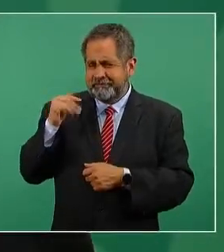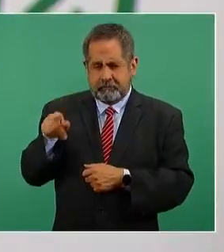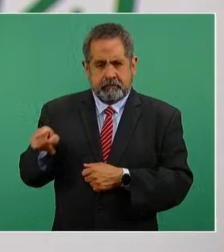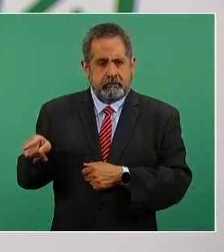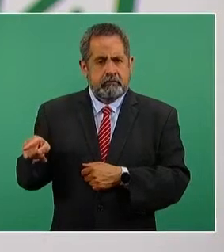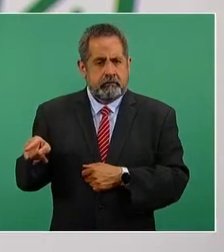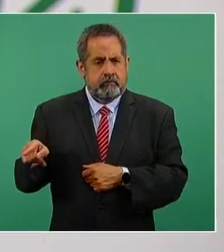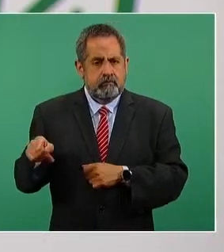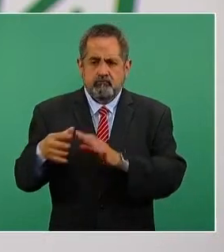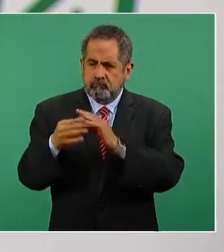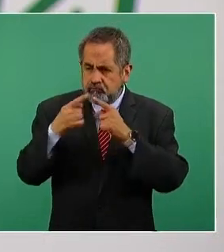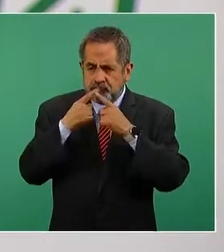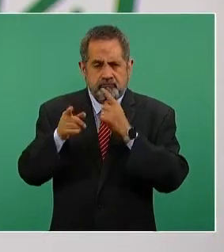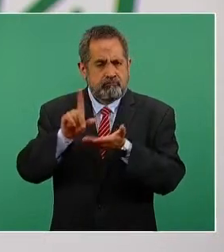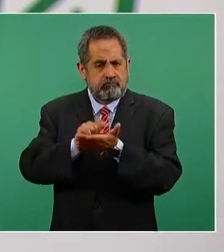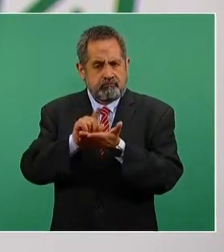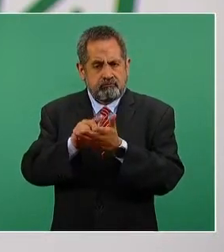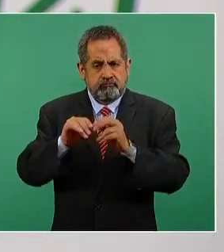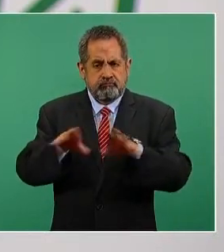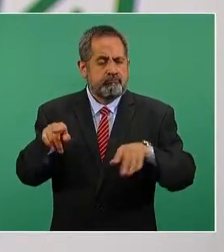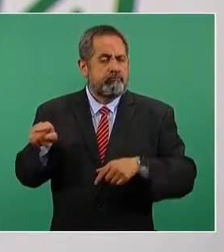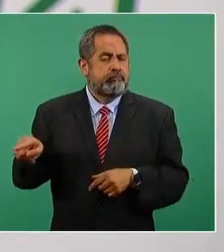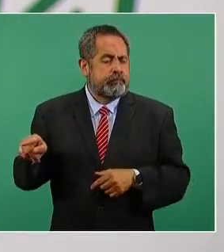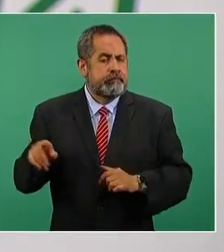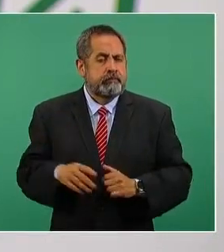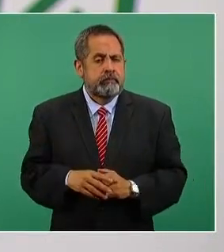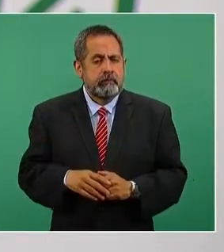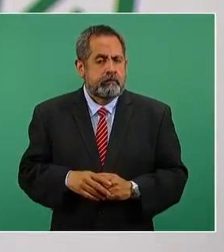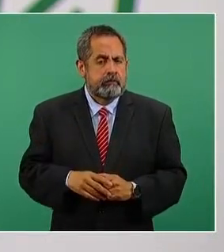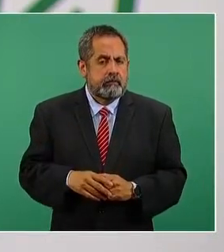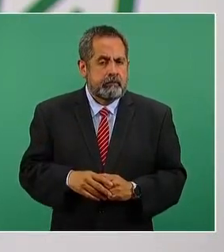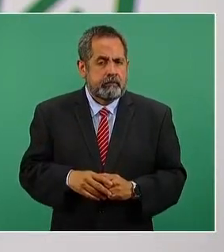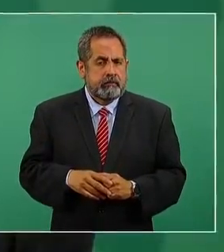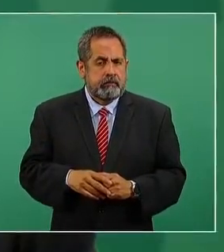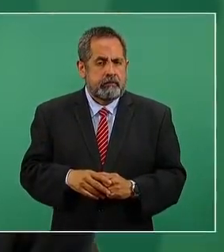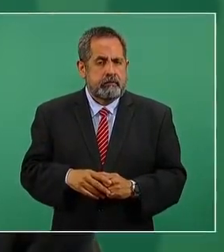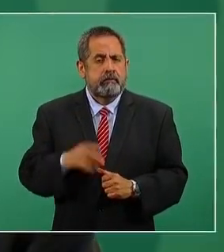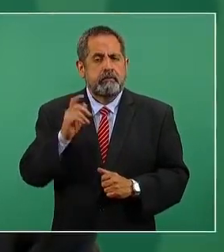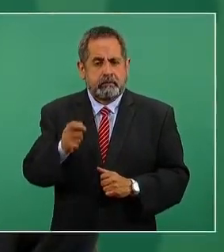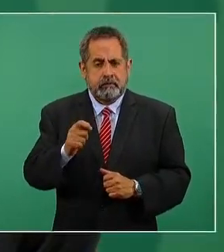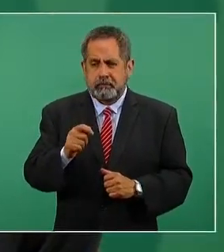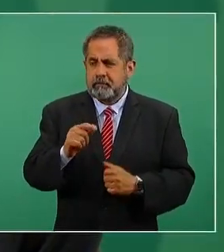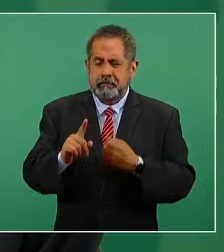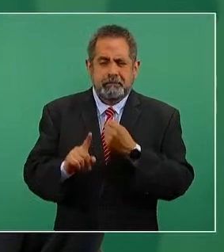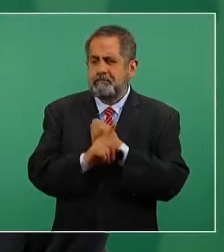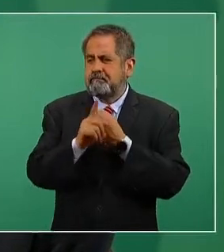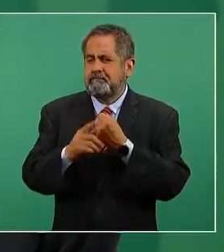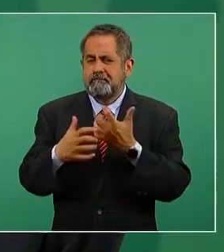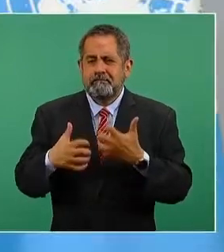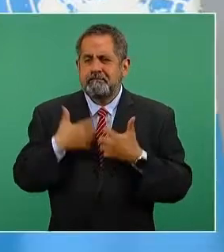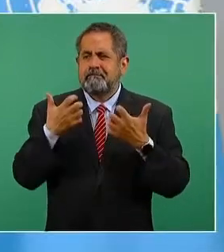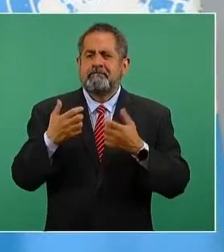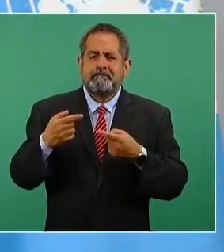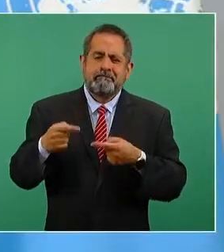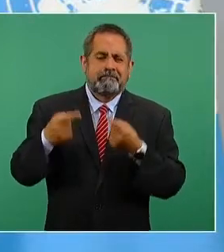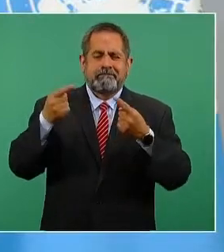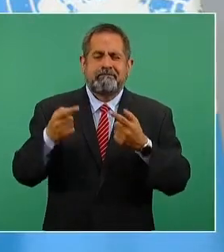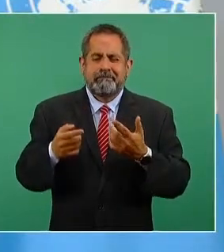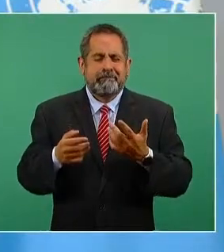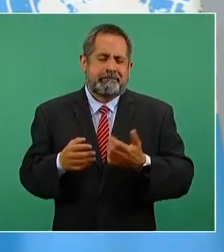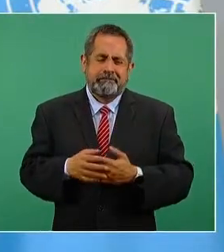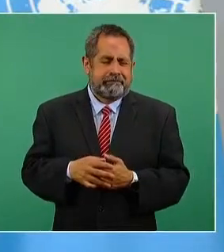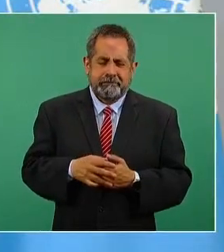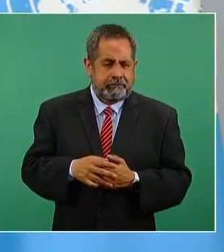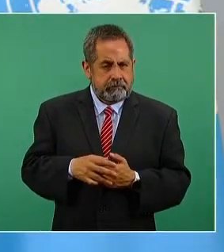poco, manejaba en un tuit de que hay que evitar reacciones que a veces se dan